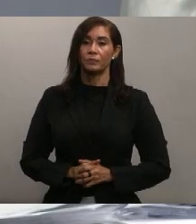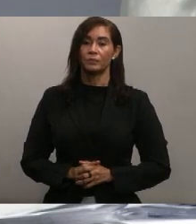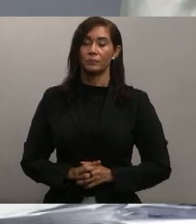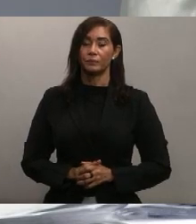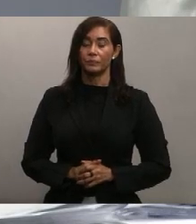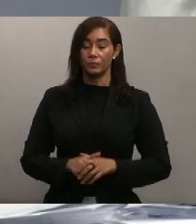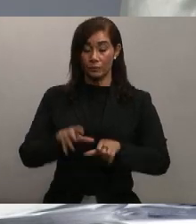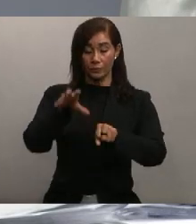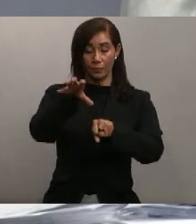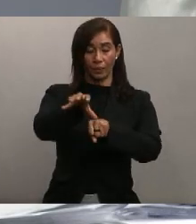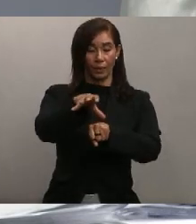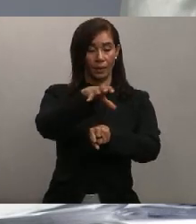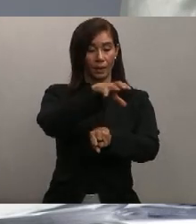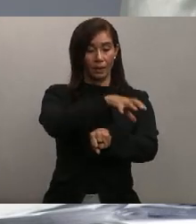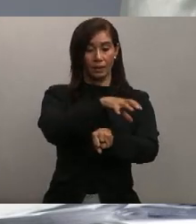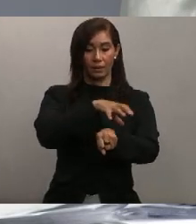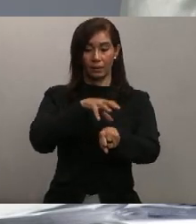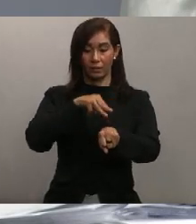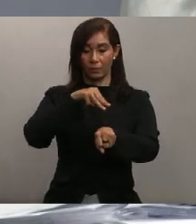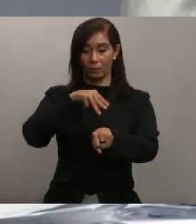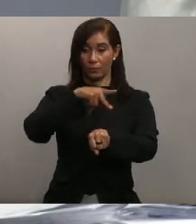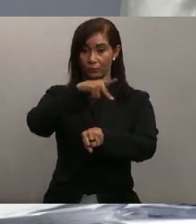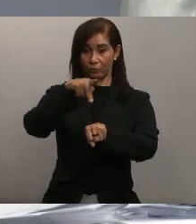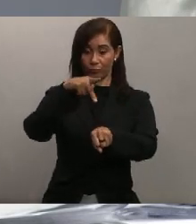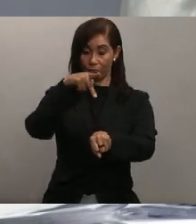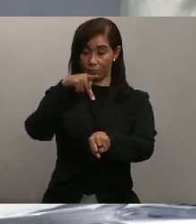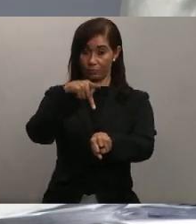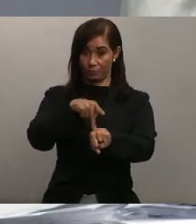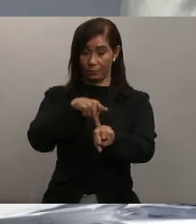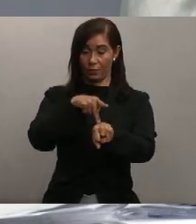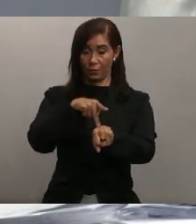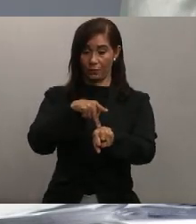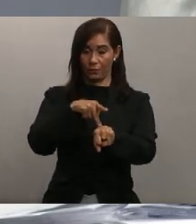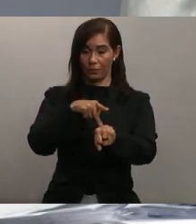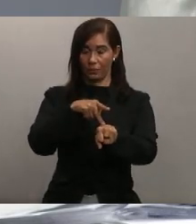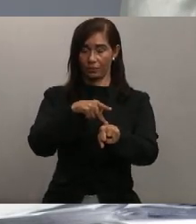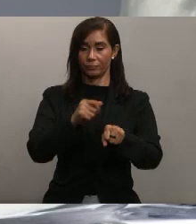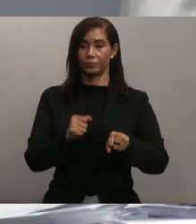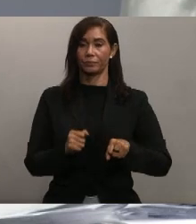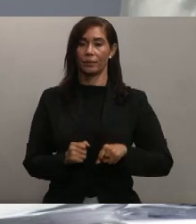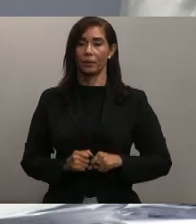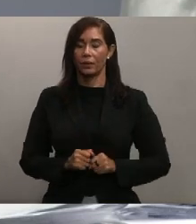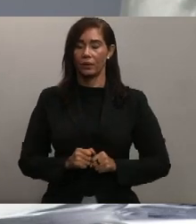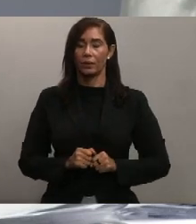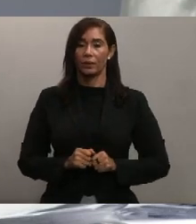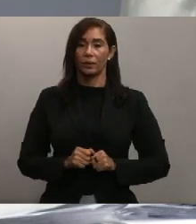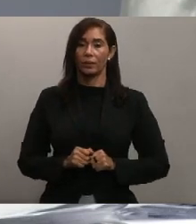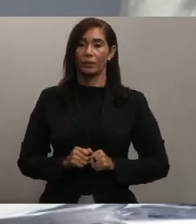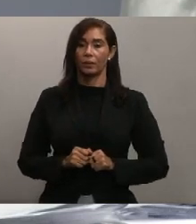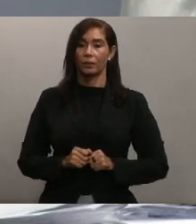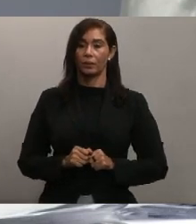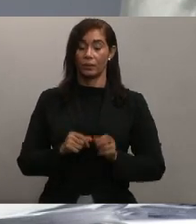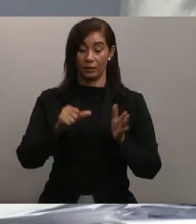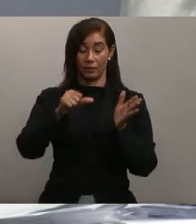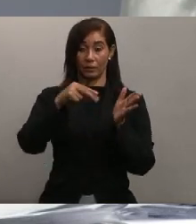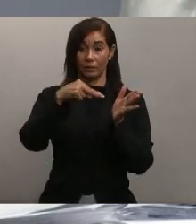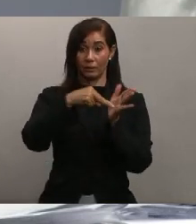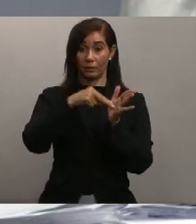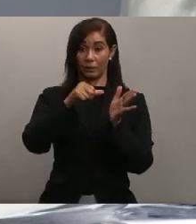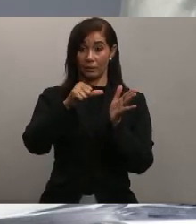La distribución por provincia ha sido la siguiente: Distrito